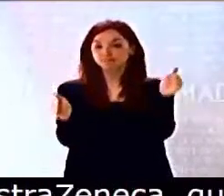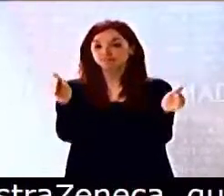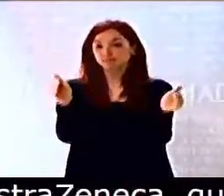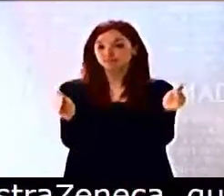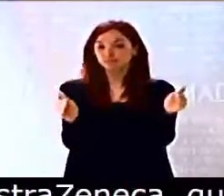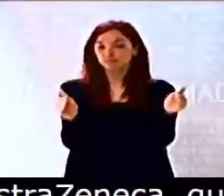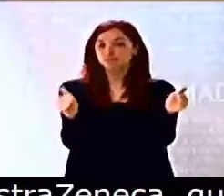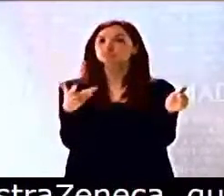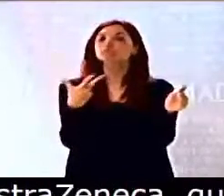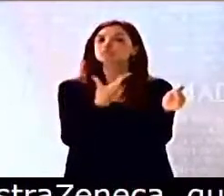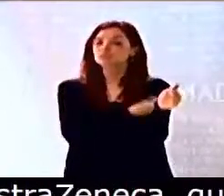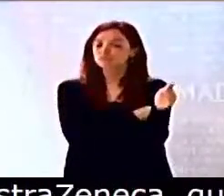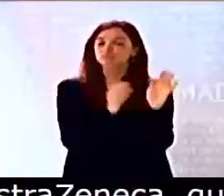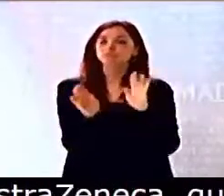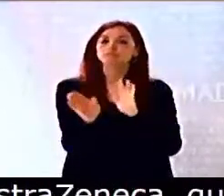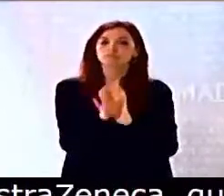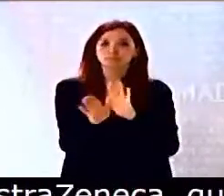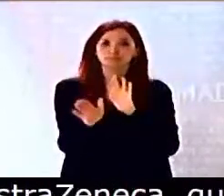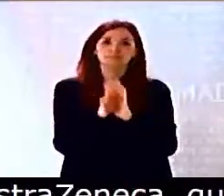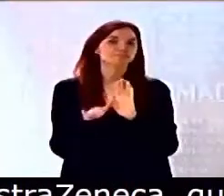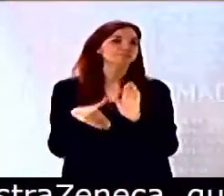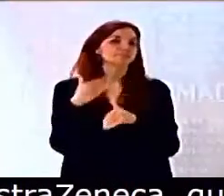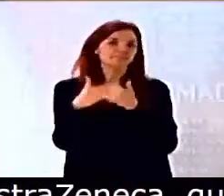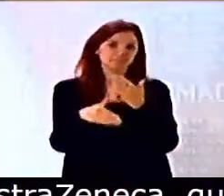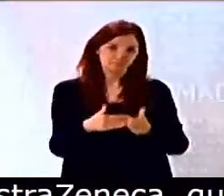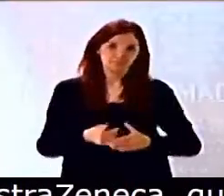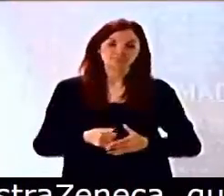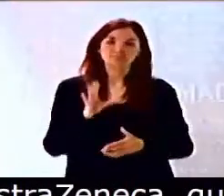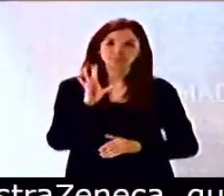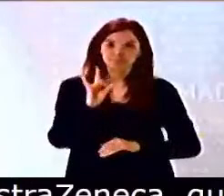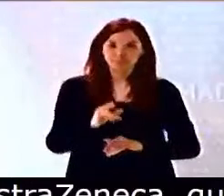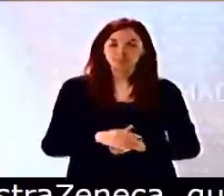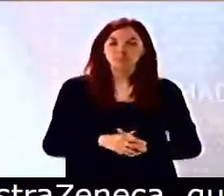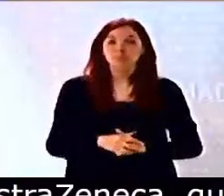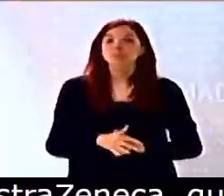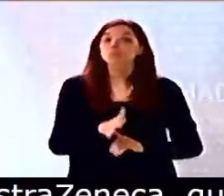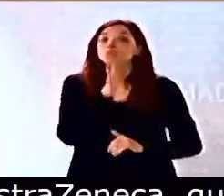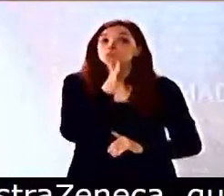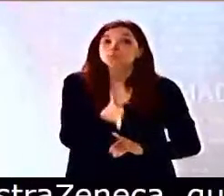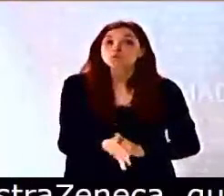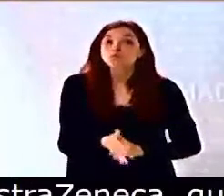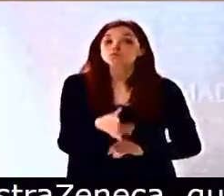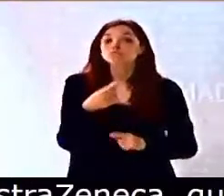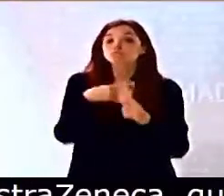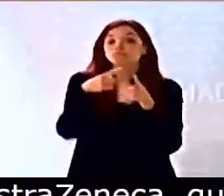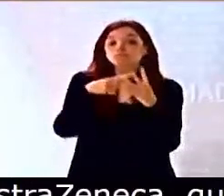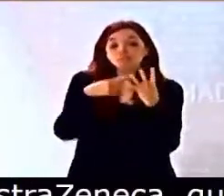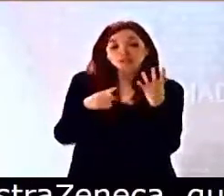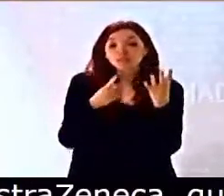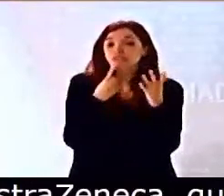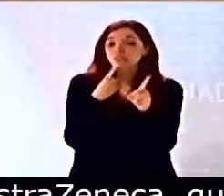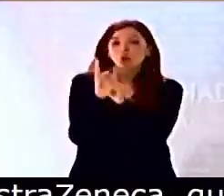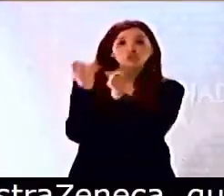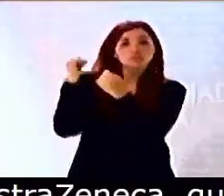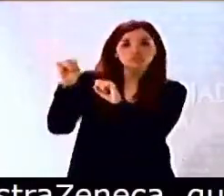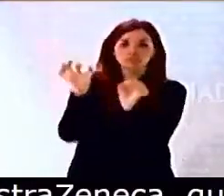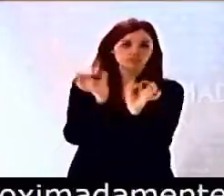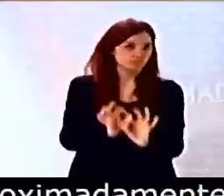se va a seguir vacunando con AstraZeneca, porque no hay ninguna contraindicación para ello.